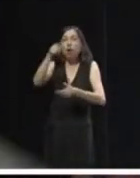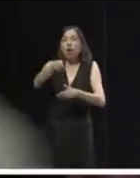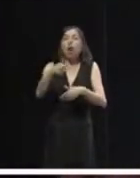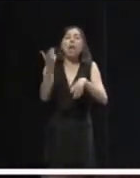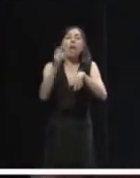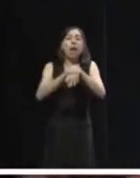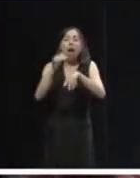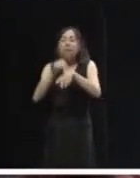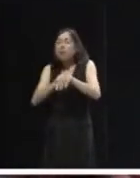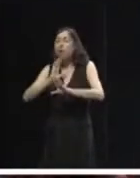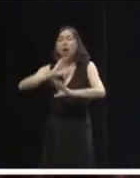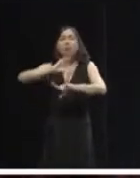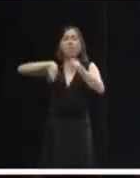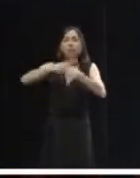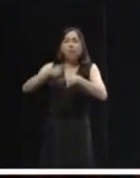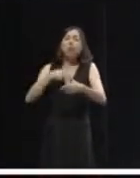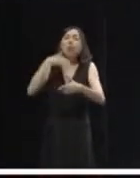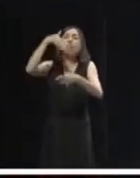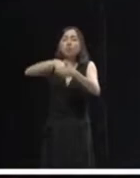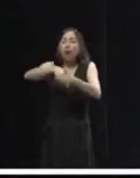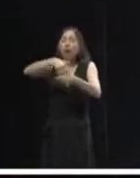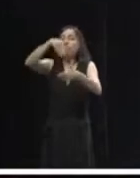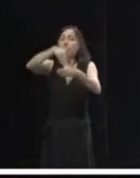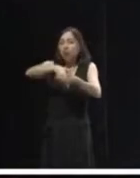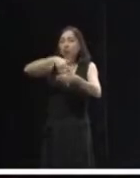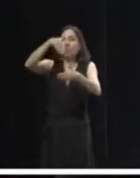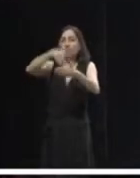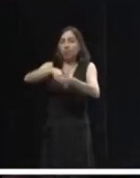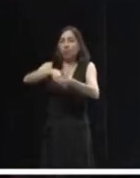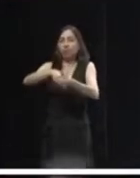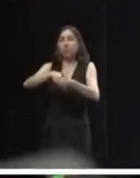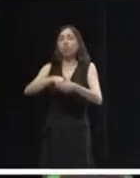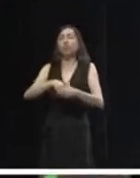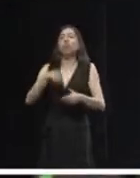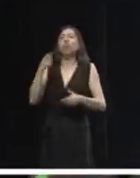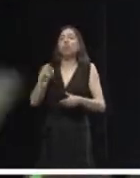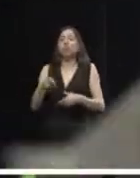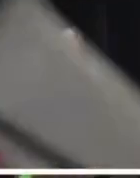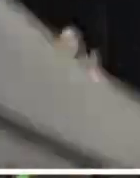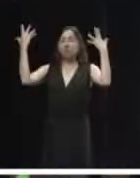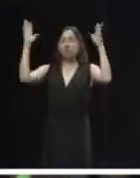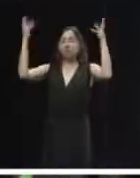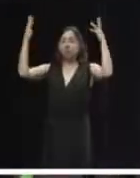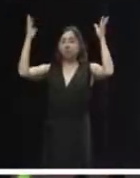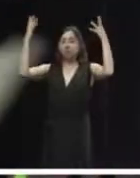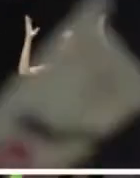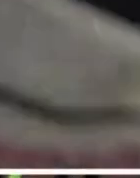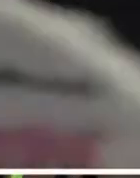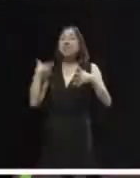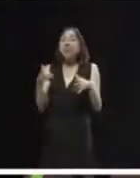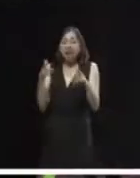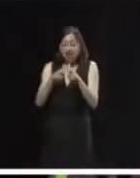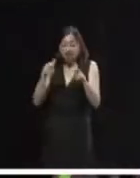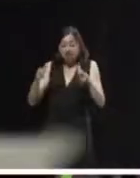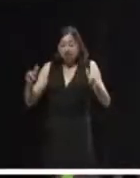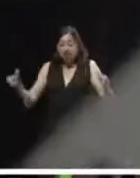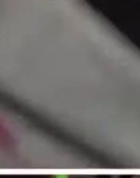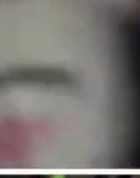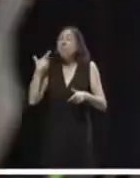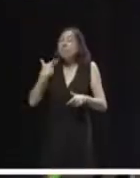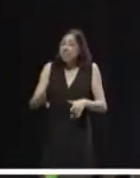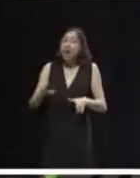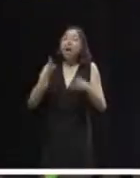familias. Votad, votad y votad. Ya hay remontada, ya estamos creciendo, ya estamos